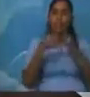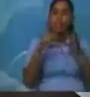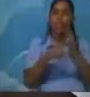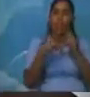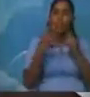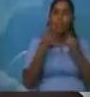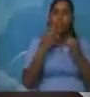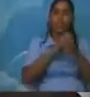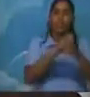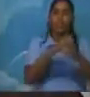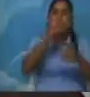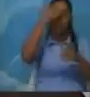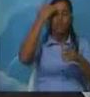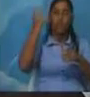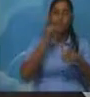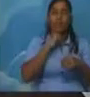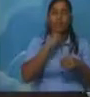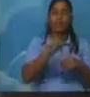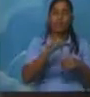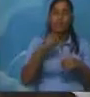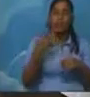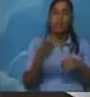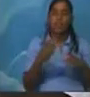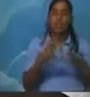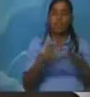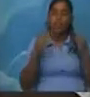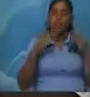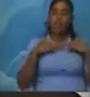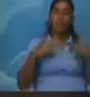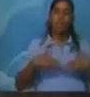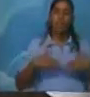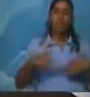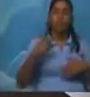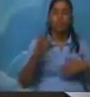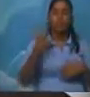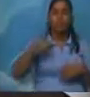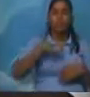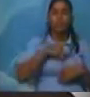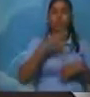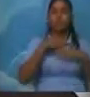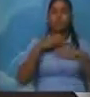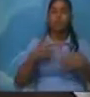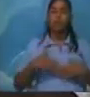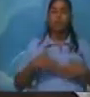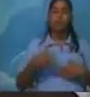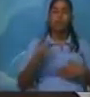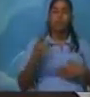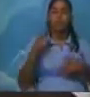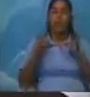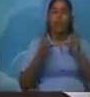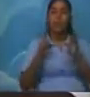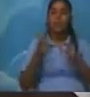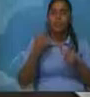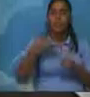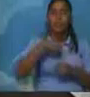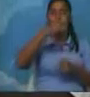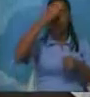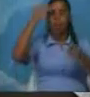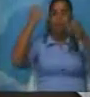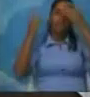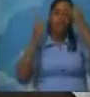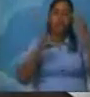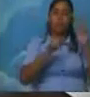nosotros a olvidar es que las comodidades cuando nosotros estamos en comodidades a veces nos olvidamos del